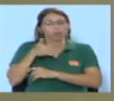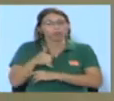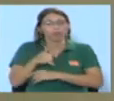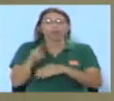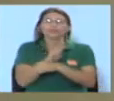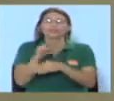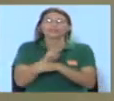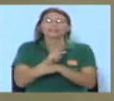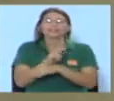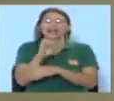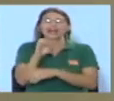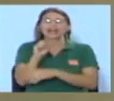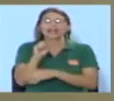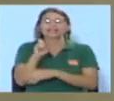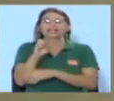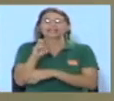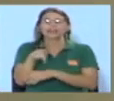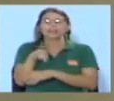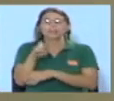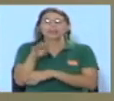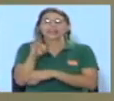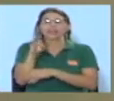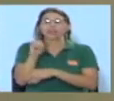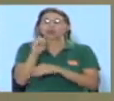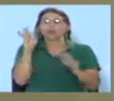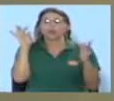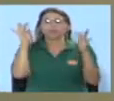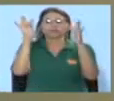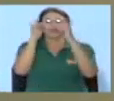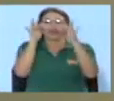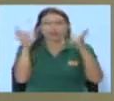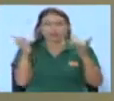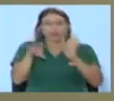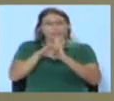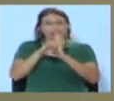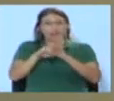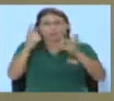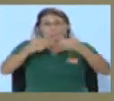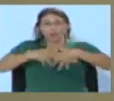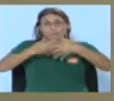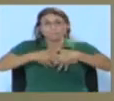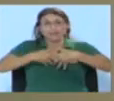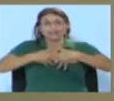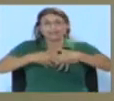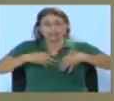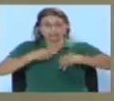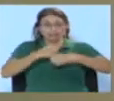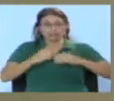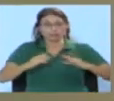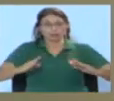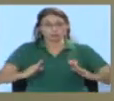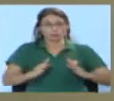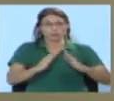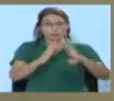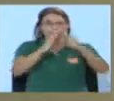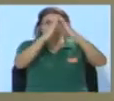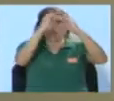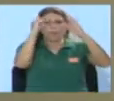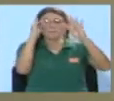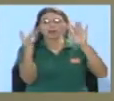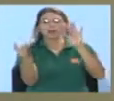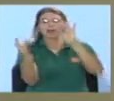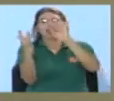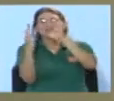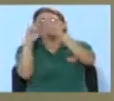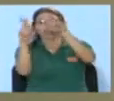Ajá. Entonces, por ejemplo, si un proveedor pone una radio base para darte cobertura de internet y esa radio base tiene una